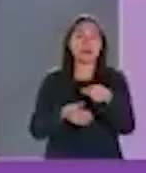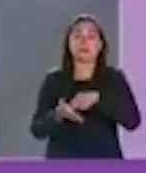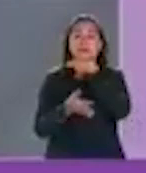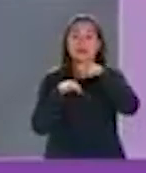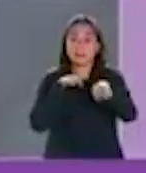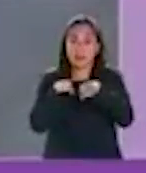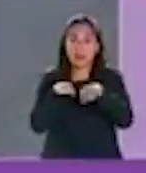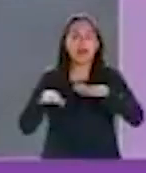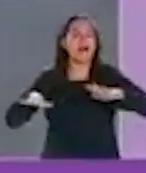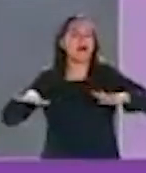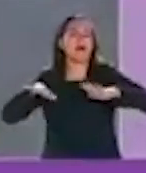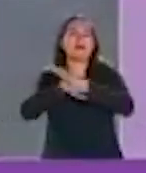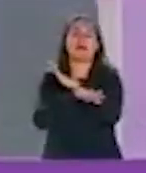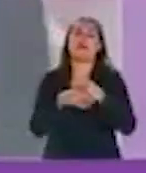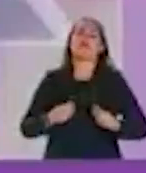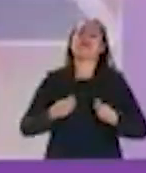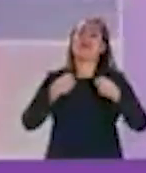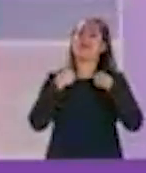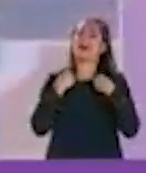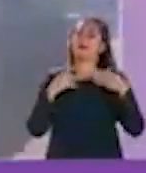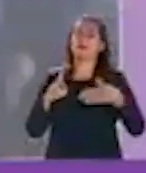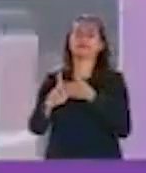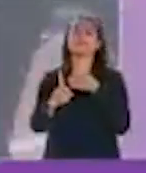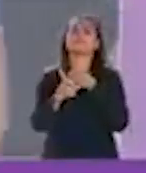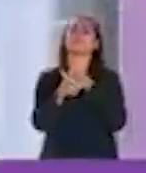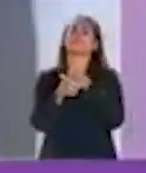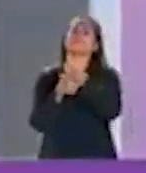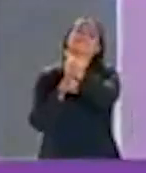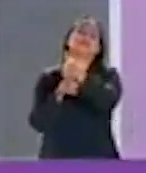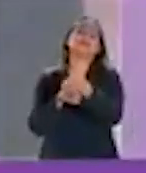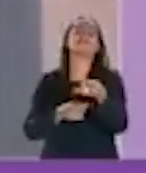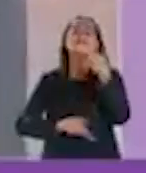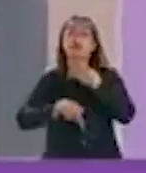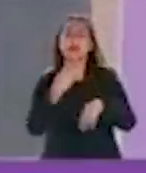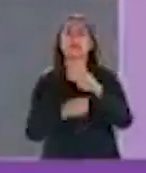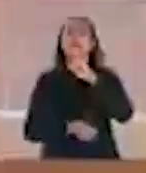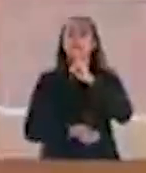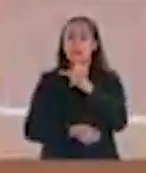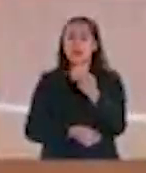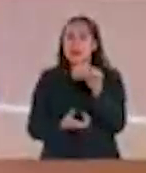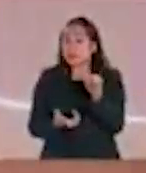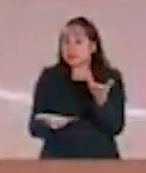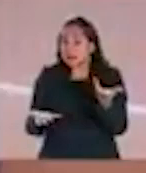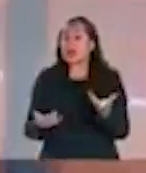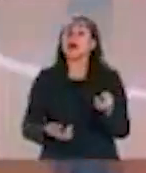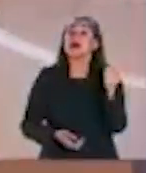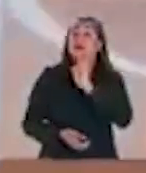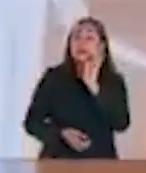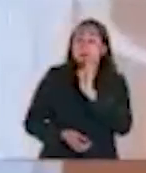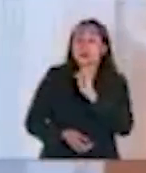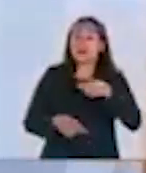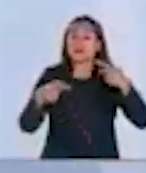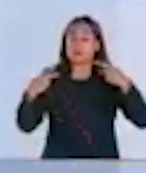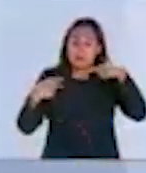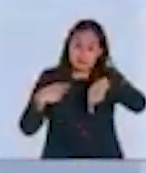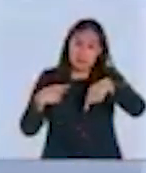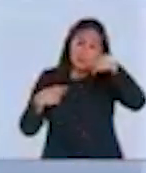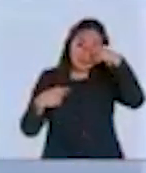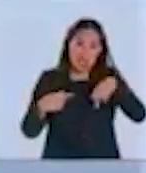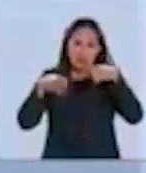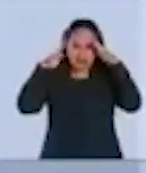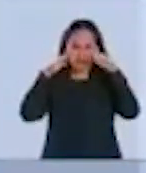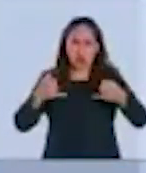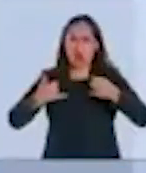y puede cambiar también el rostro de esa comunidad de origen si nosotros nos concentramos aquí en méxico en que los jóvenes terminen la